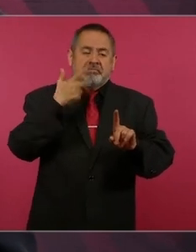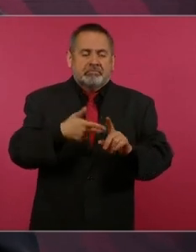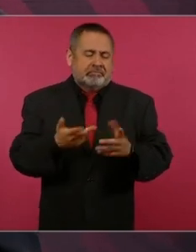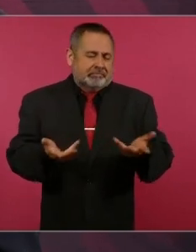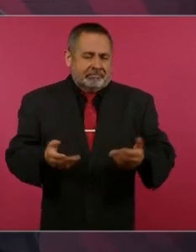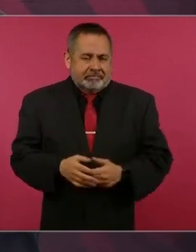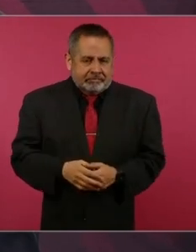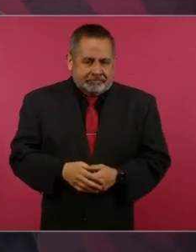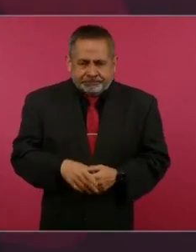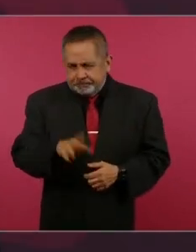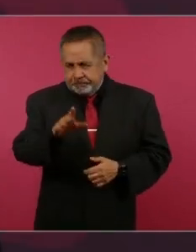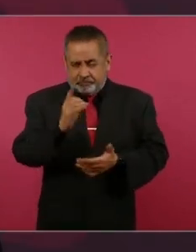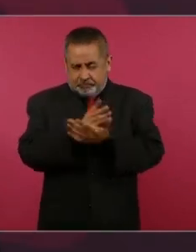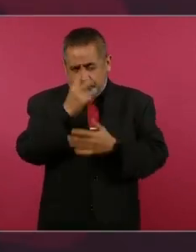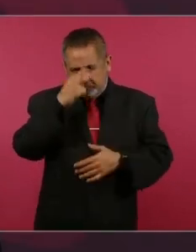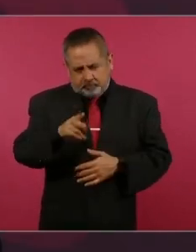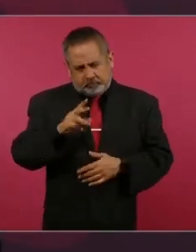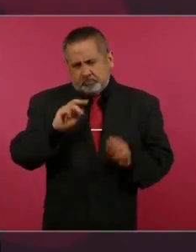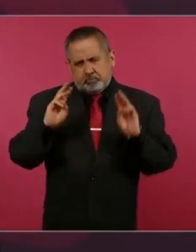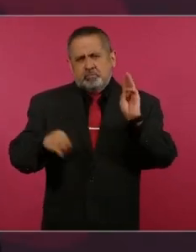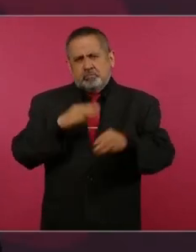Y no solo en México, en el mundo.